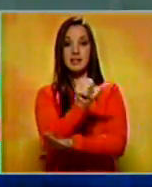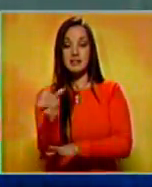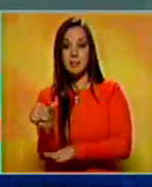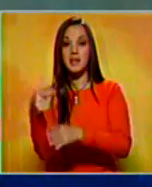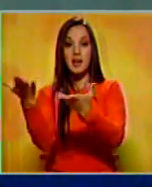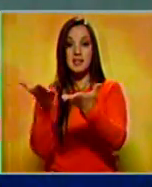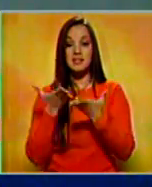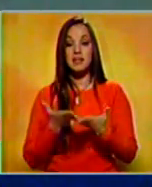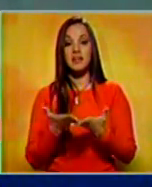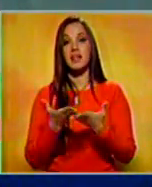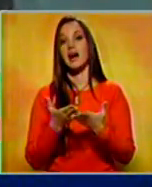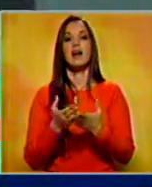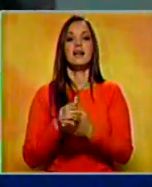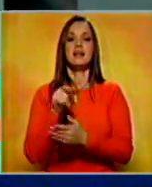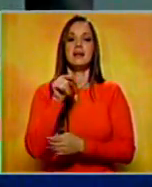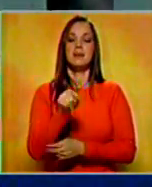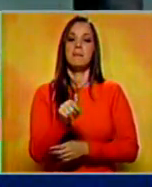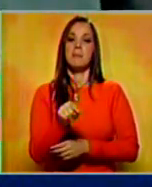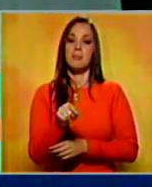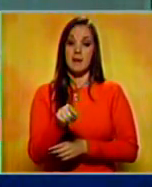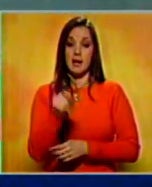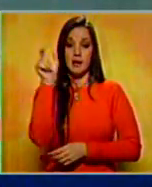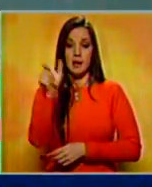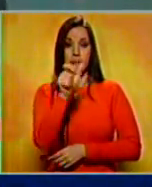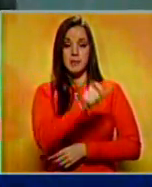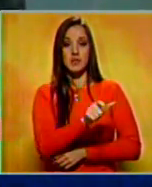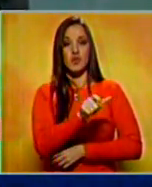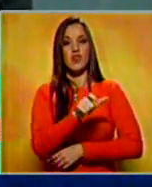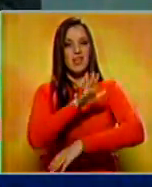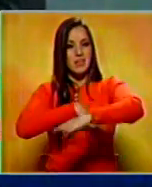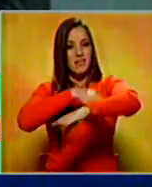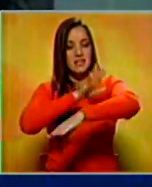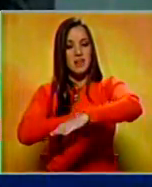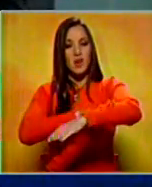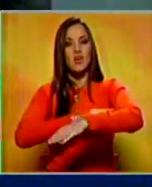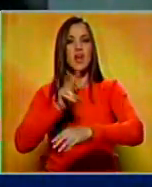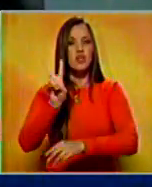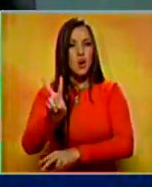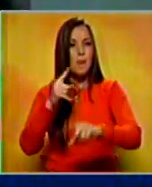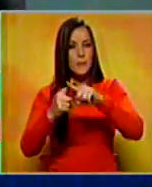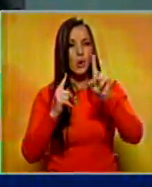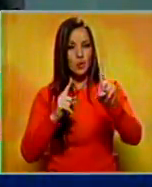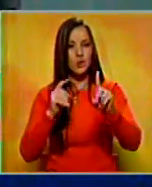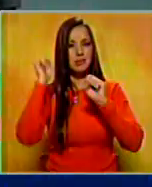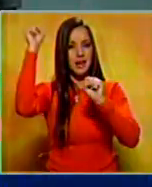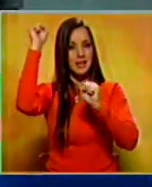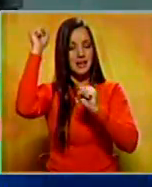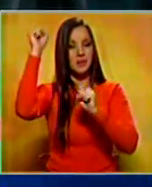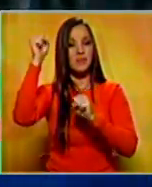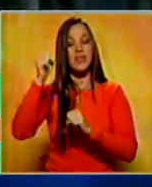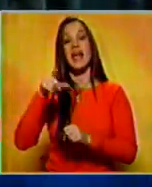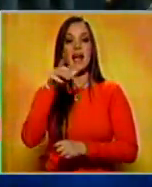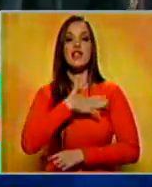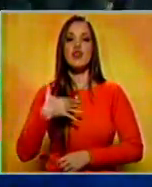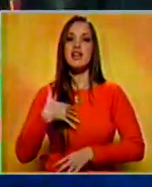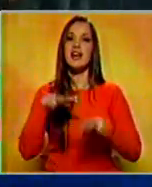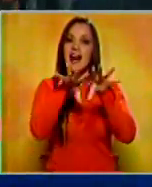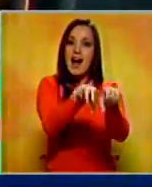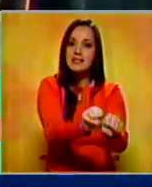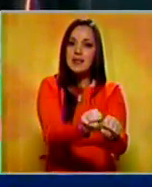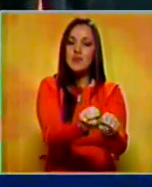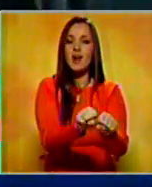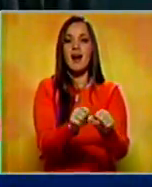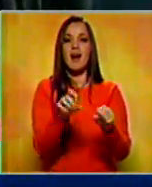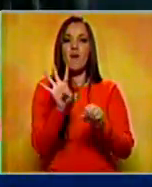al Manchester City en el Camp Nou. Los catalanes, que triunfaron en la ida 2-1, buscarán sellar su pase a cuartos de final de Champions